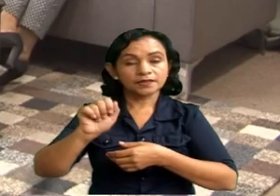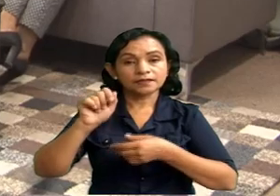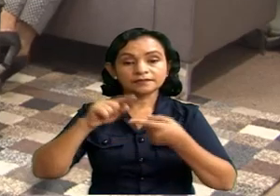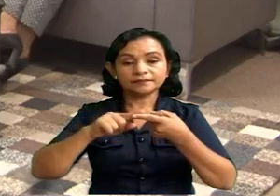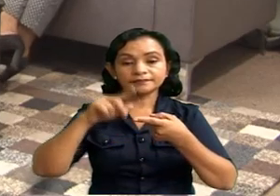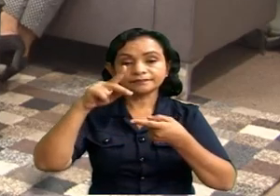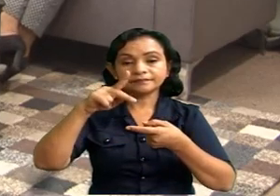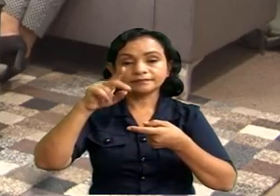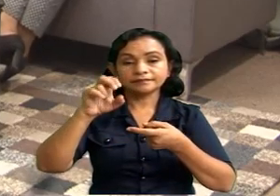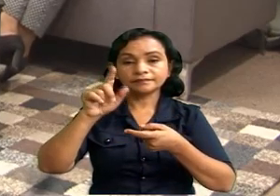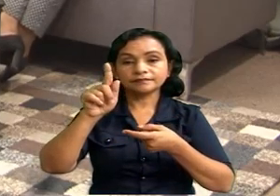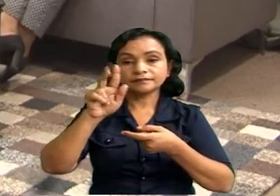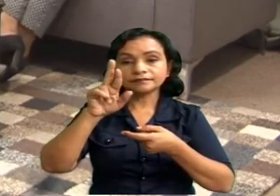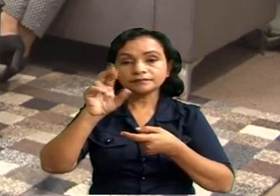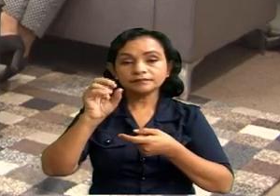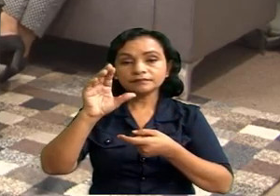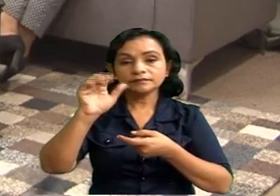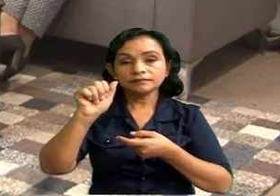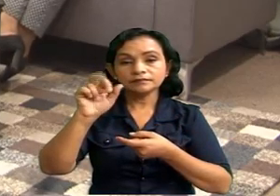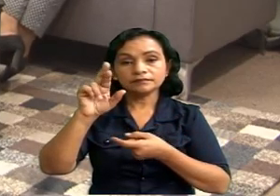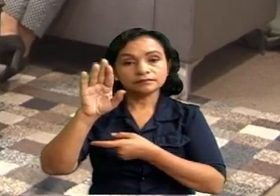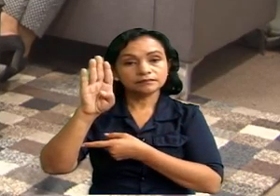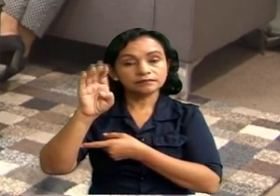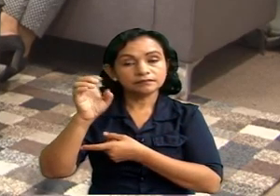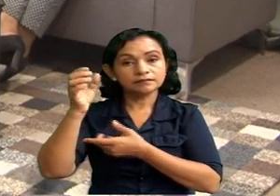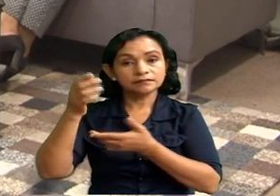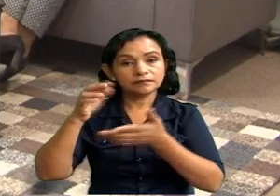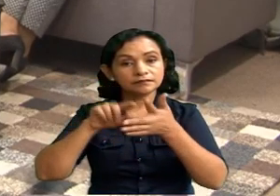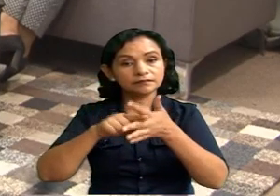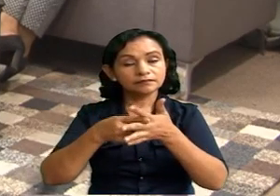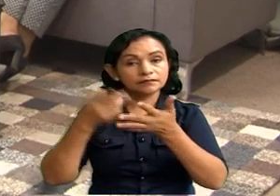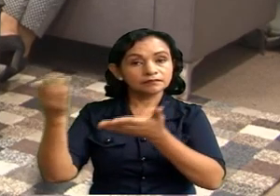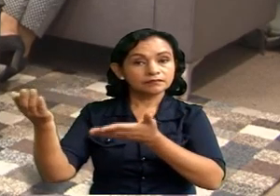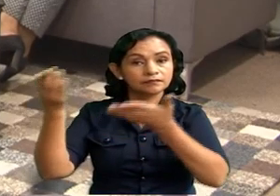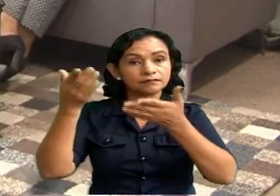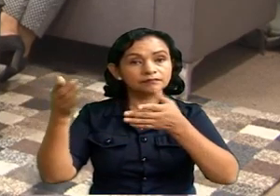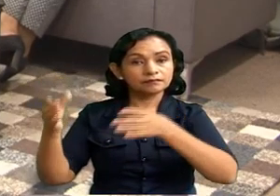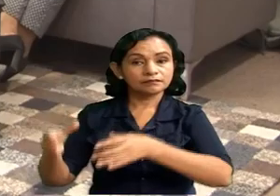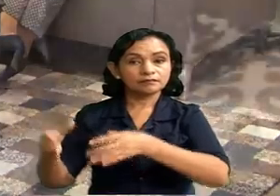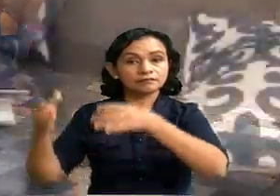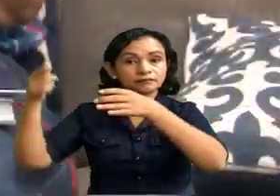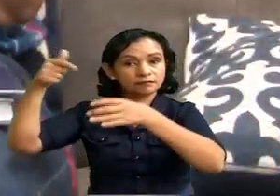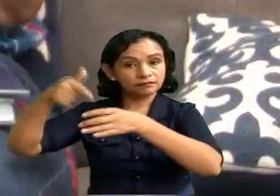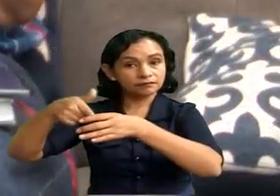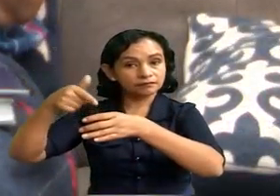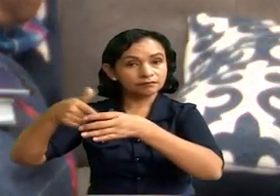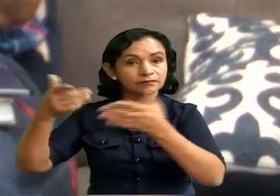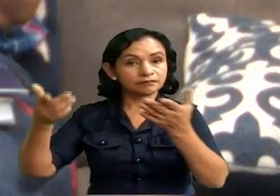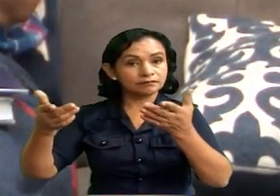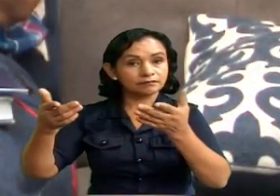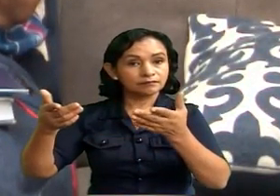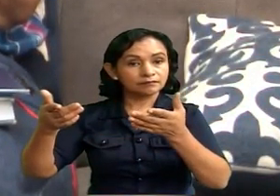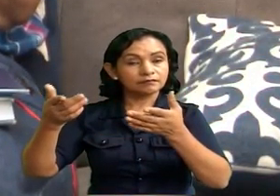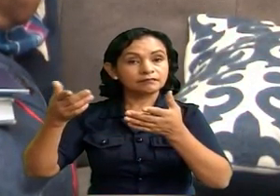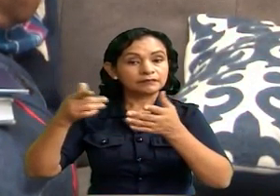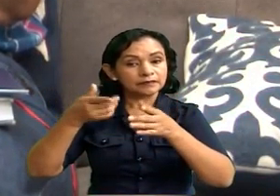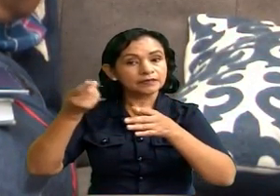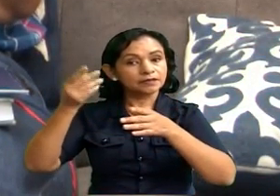y el ALBA, y comenzamos nosotros a recibir petróleo a Nicaragua con un trato